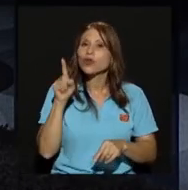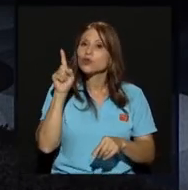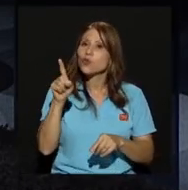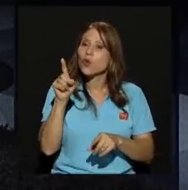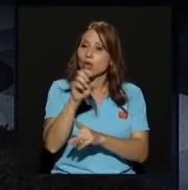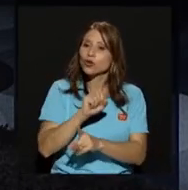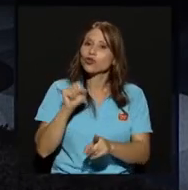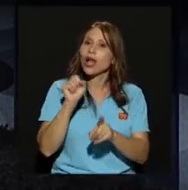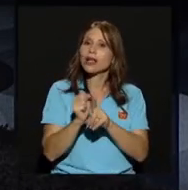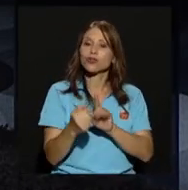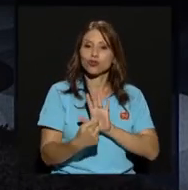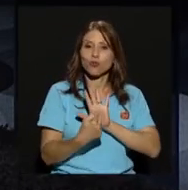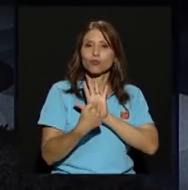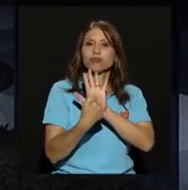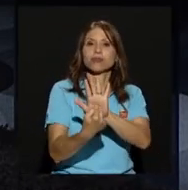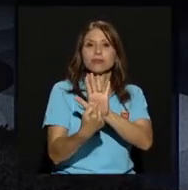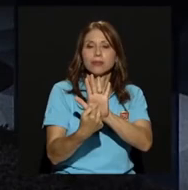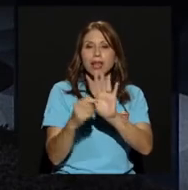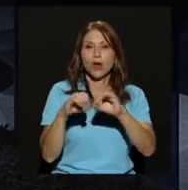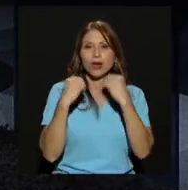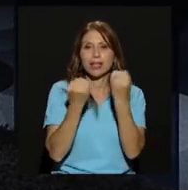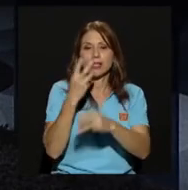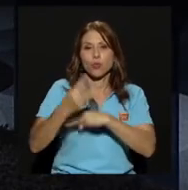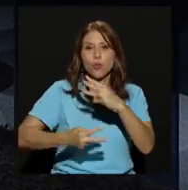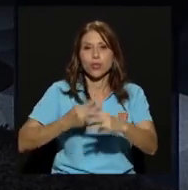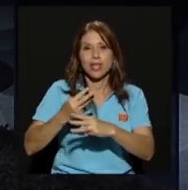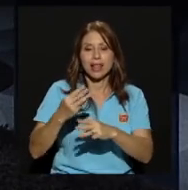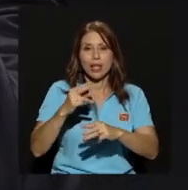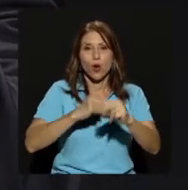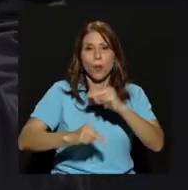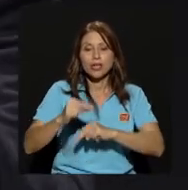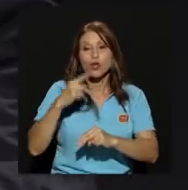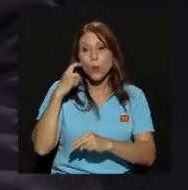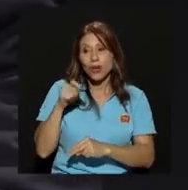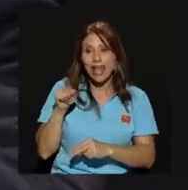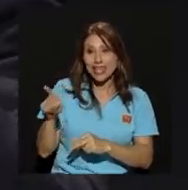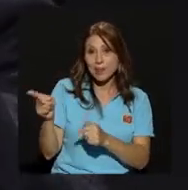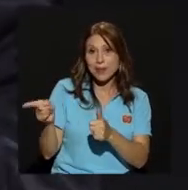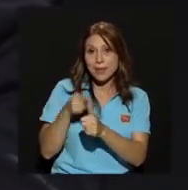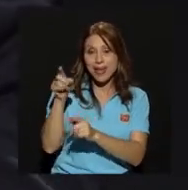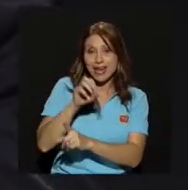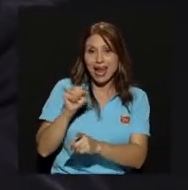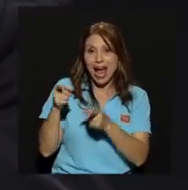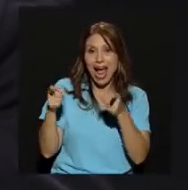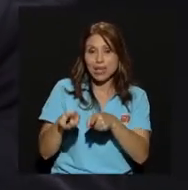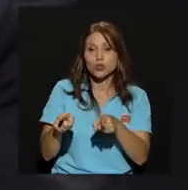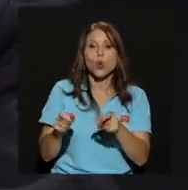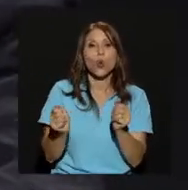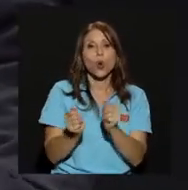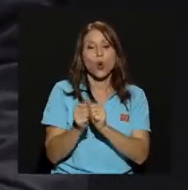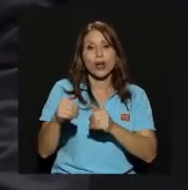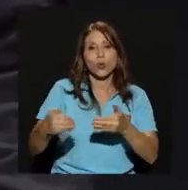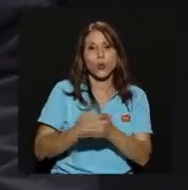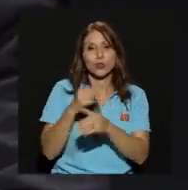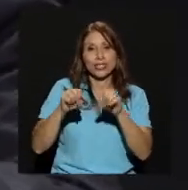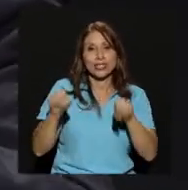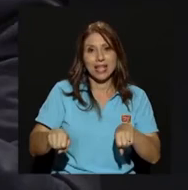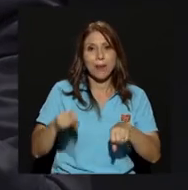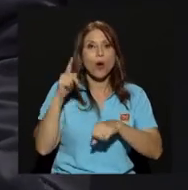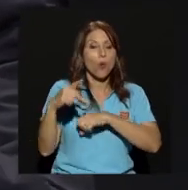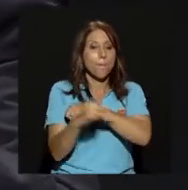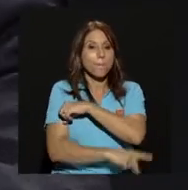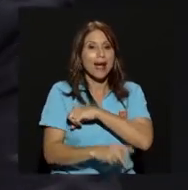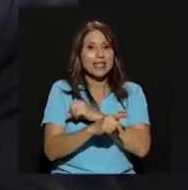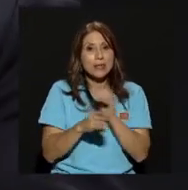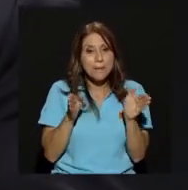dentro de la organización mundial de comercio porque fue el primer caso bajó en el nuevo sistema en donde un país pequeño se